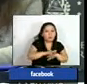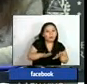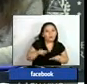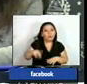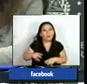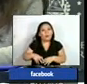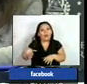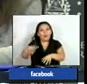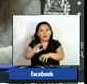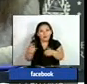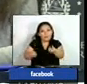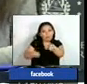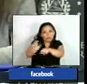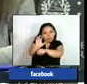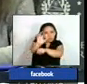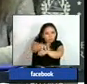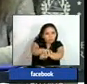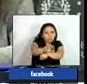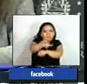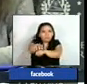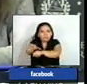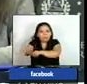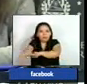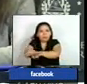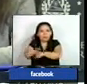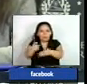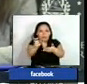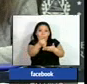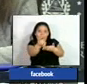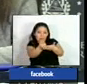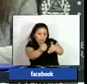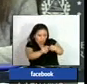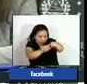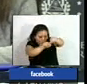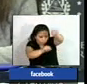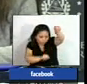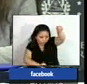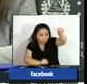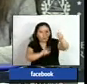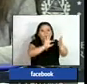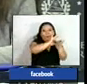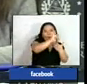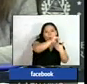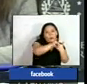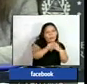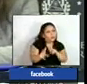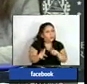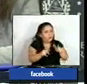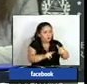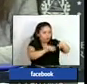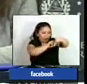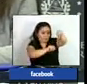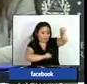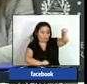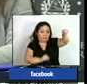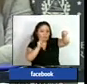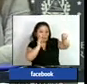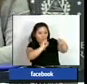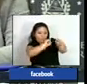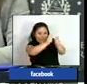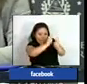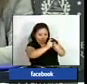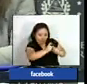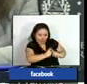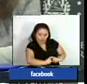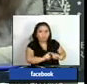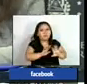terracería del terreno. El diseño del proyecto está listo de incorporar pequeños ajustes, pero